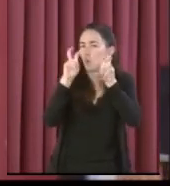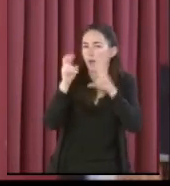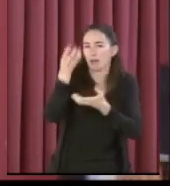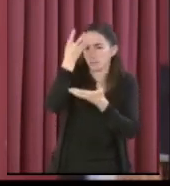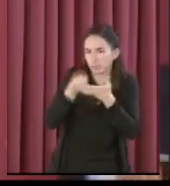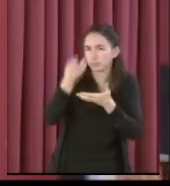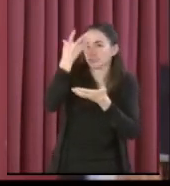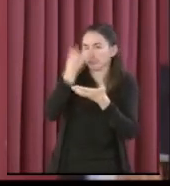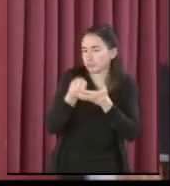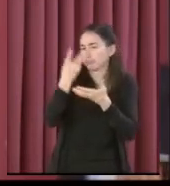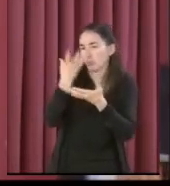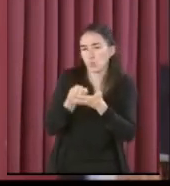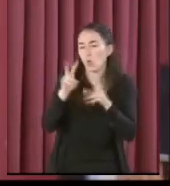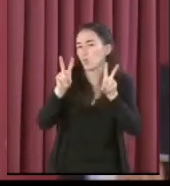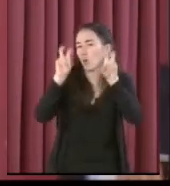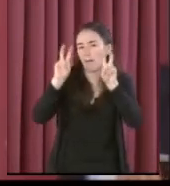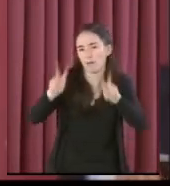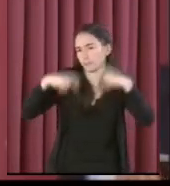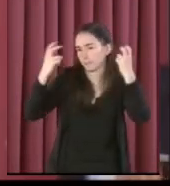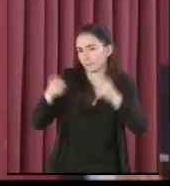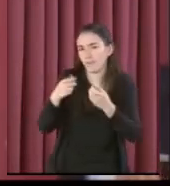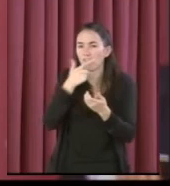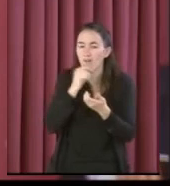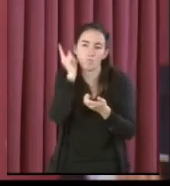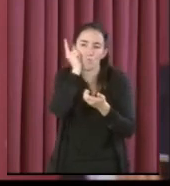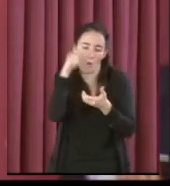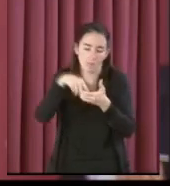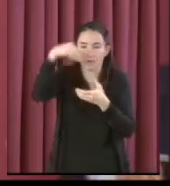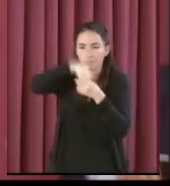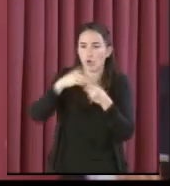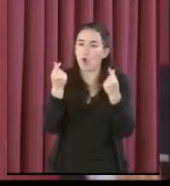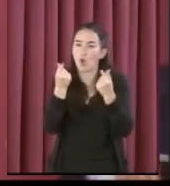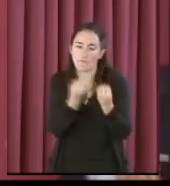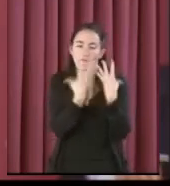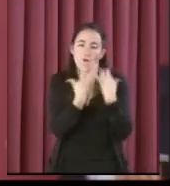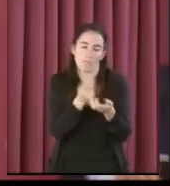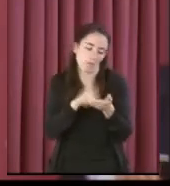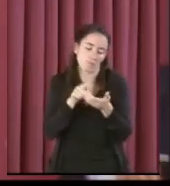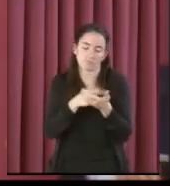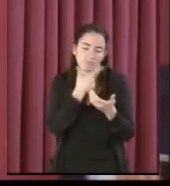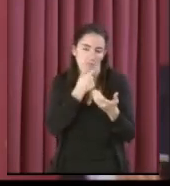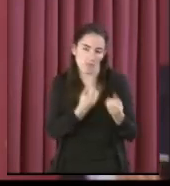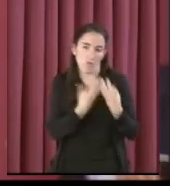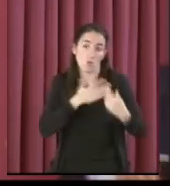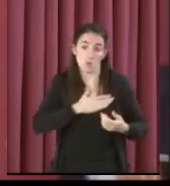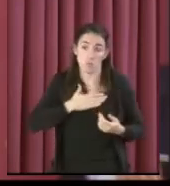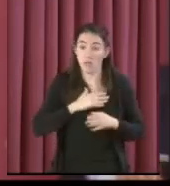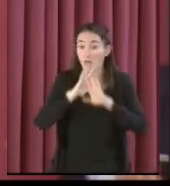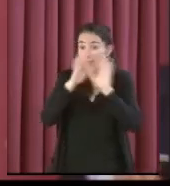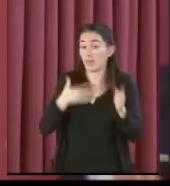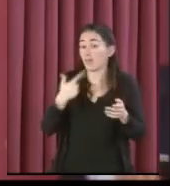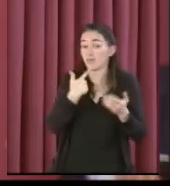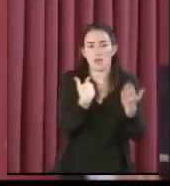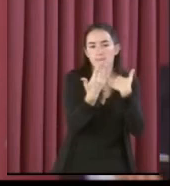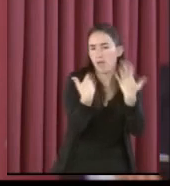premisa: Logroño está en tu mano a través de tu móvil. De la misma manera que la capacidad de diálogo es determinante en las relaciones